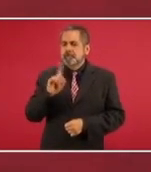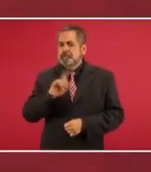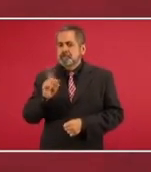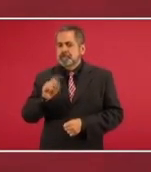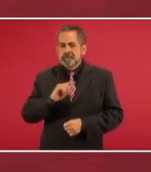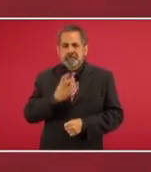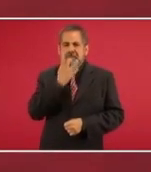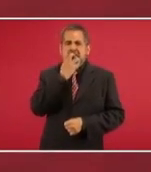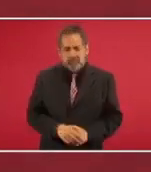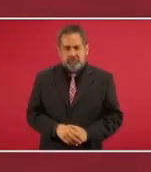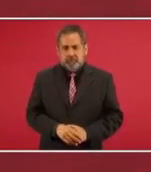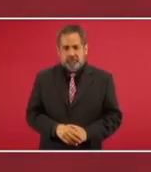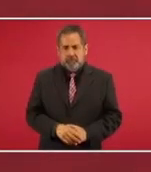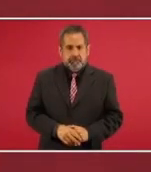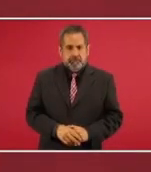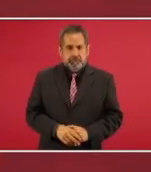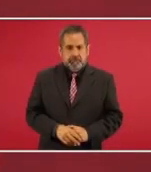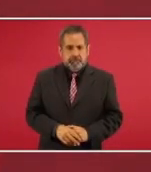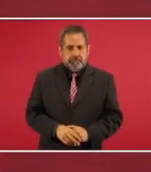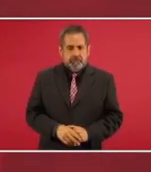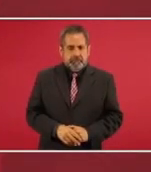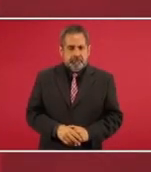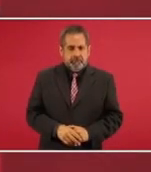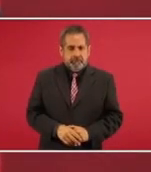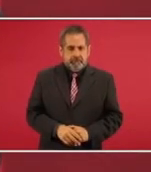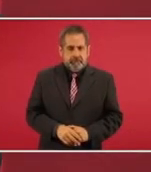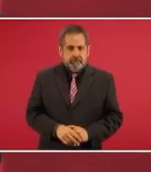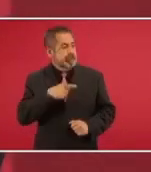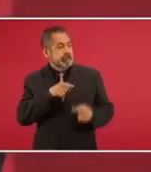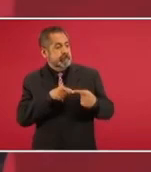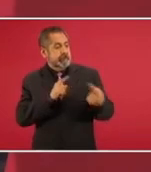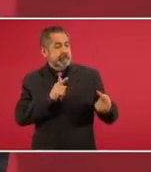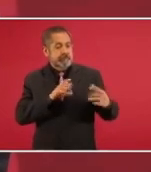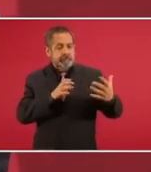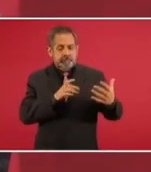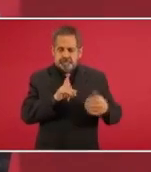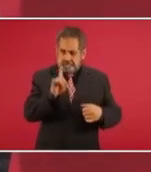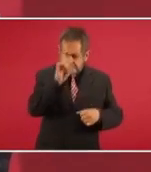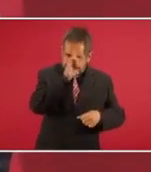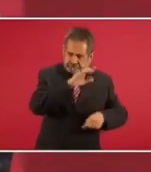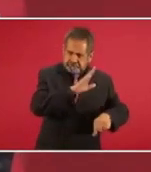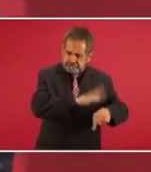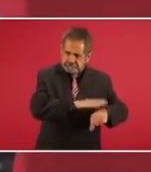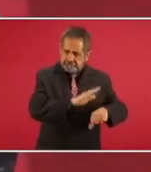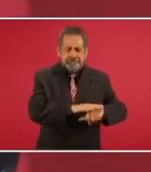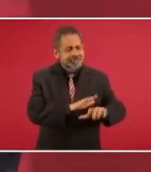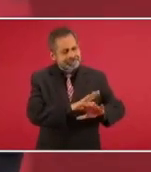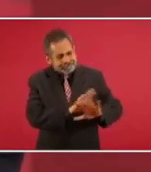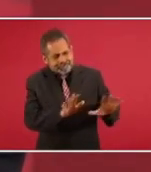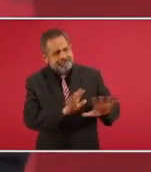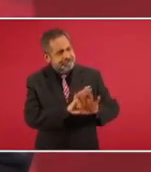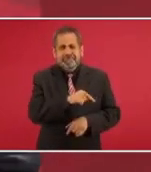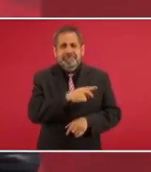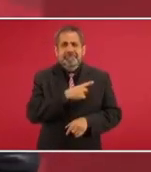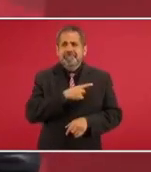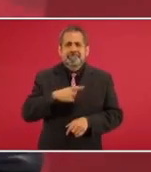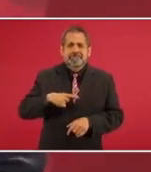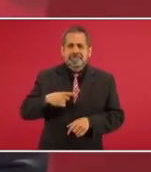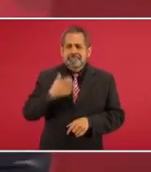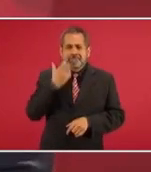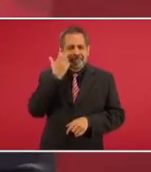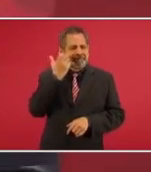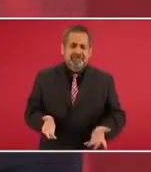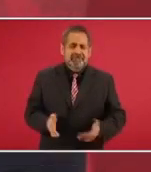mezquindades y que a los adversarios exhortarlos a que ya nos sigan mostrando